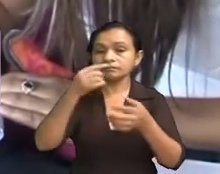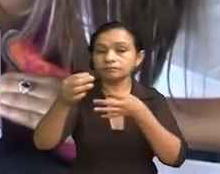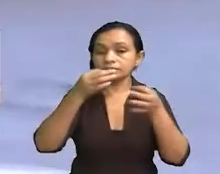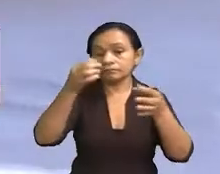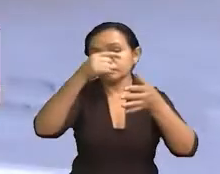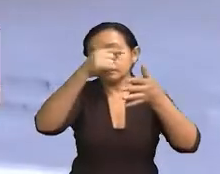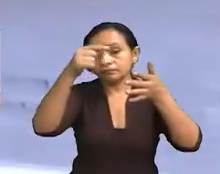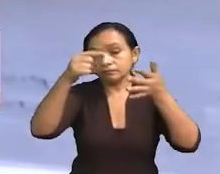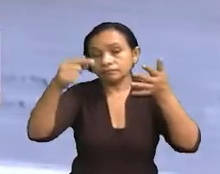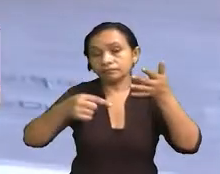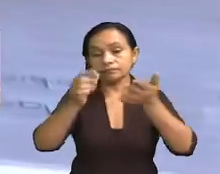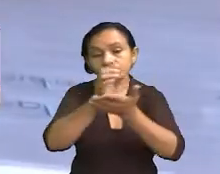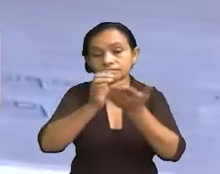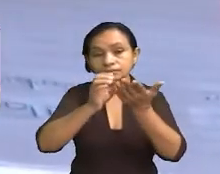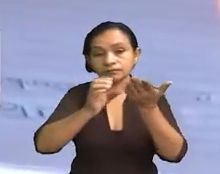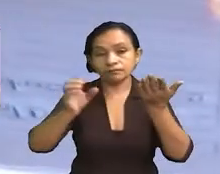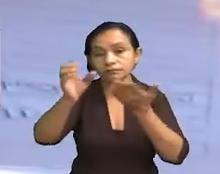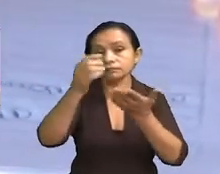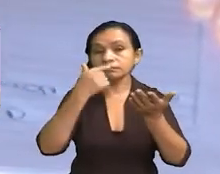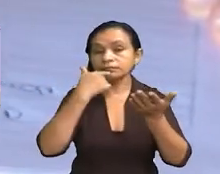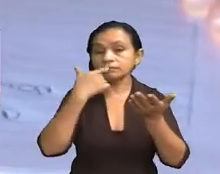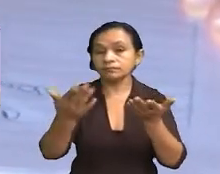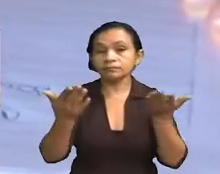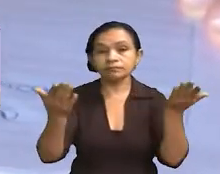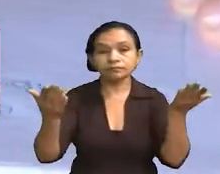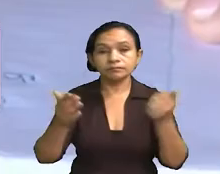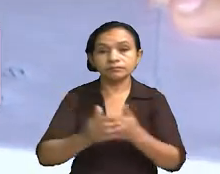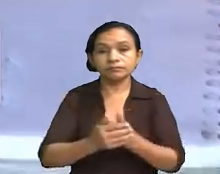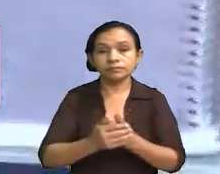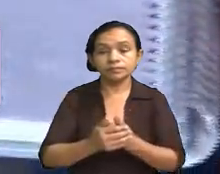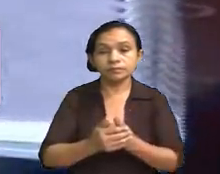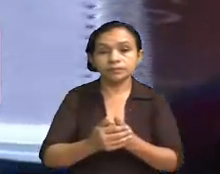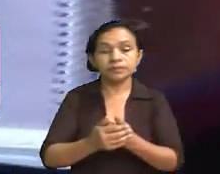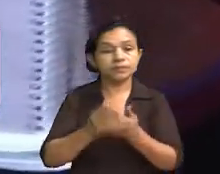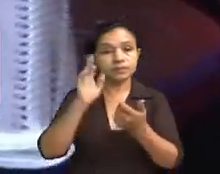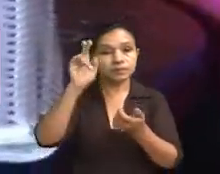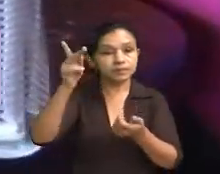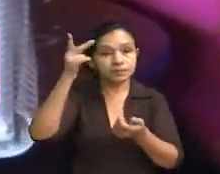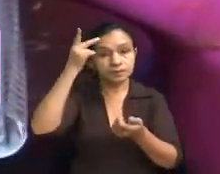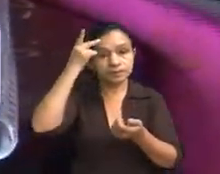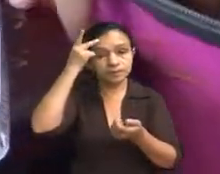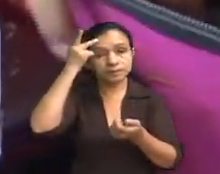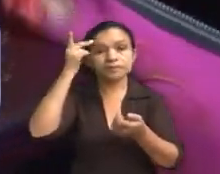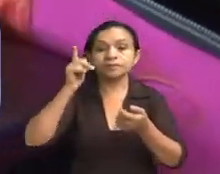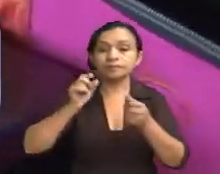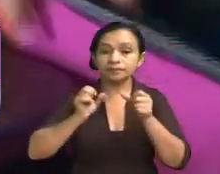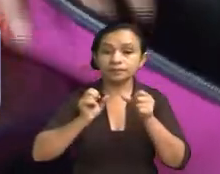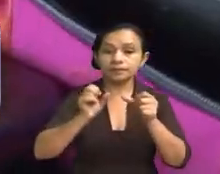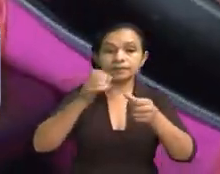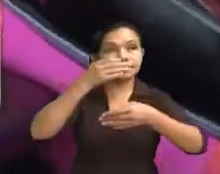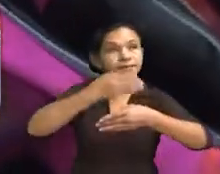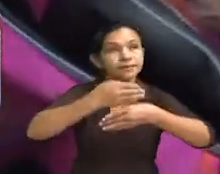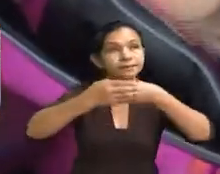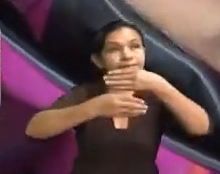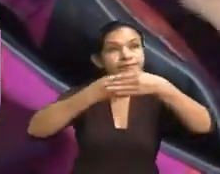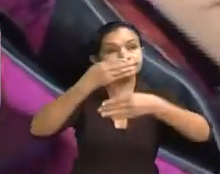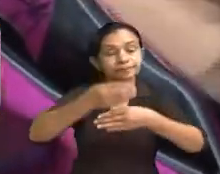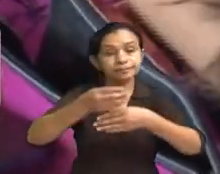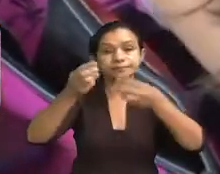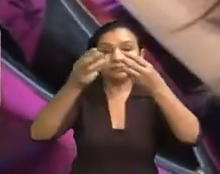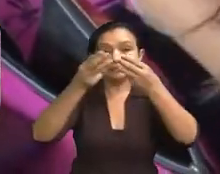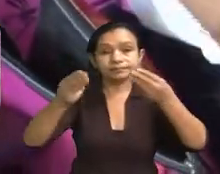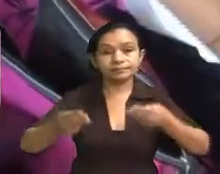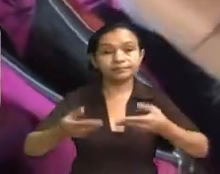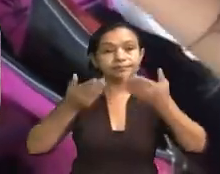específicamente estos colegios? Sí, sí. Porque esto, hay una política general de mantenimiento, de rehabilitación, de dotación de equipo